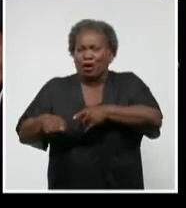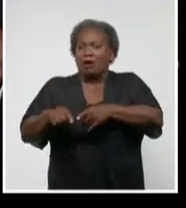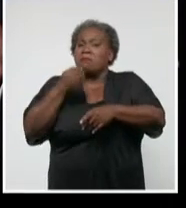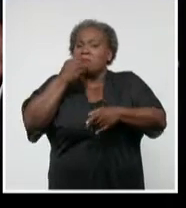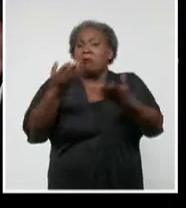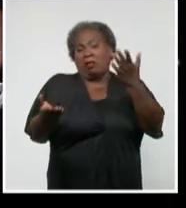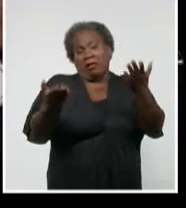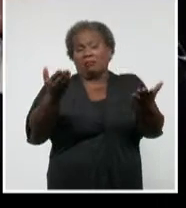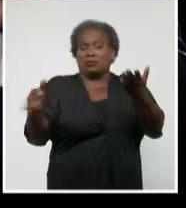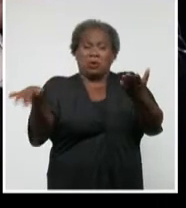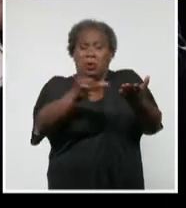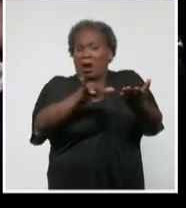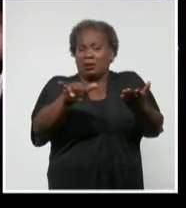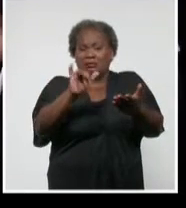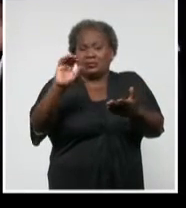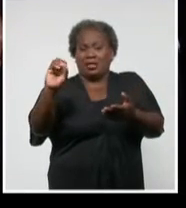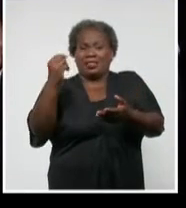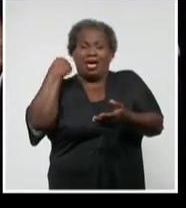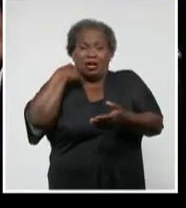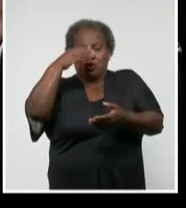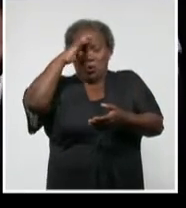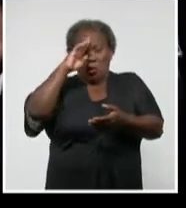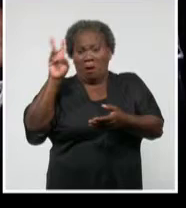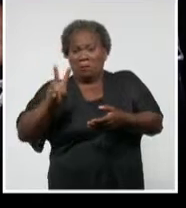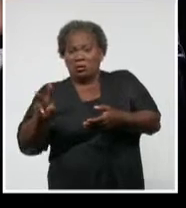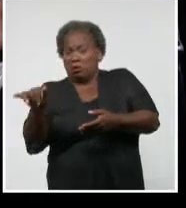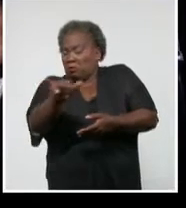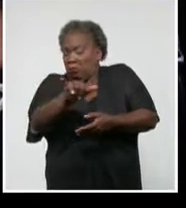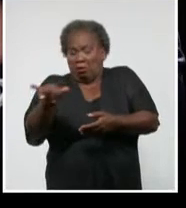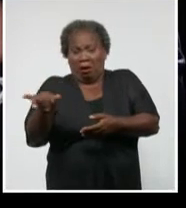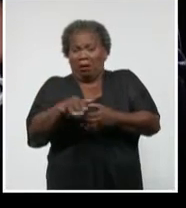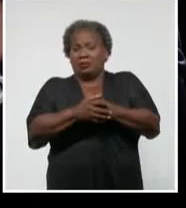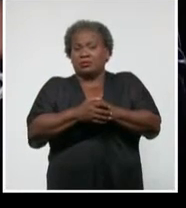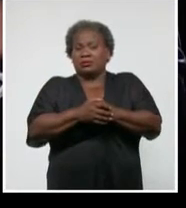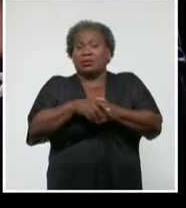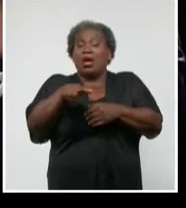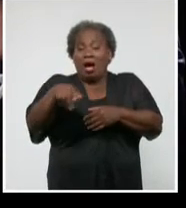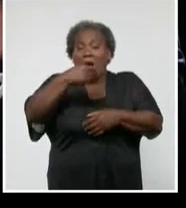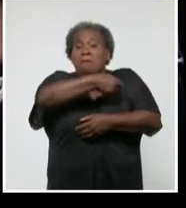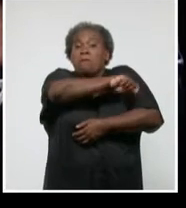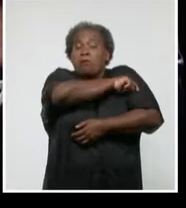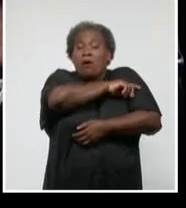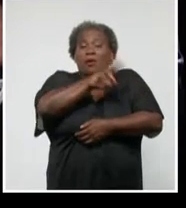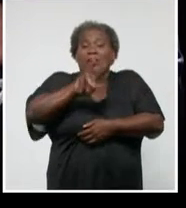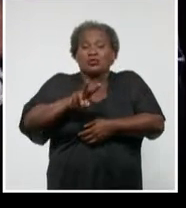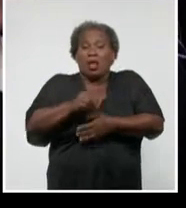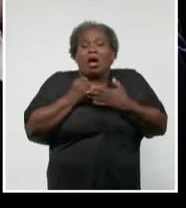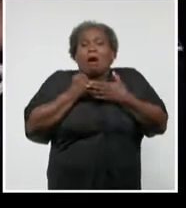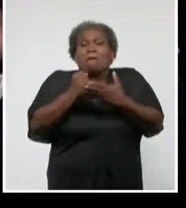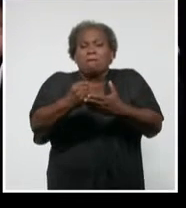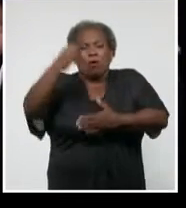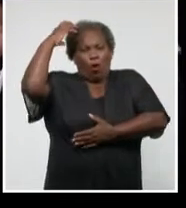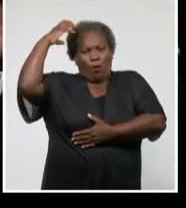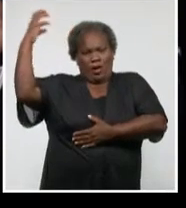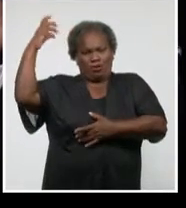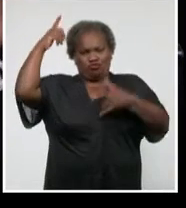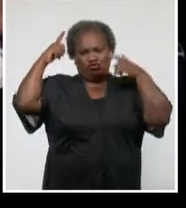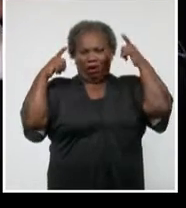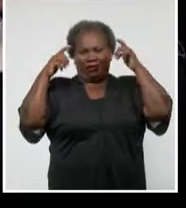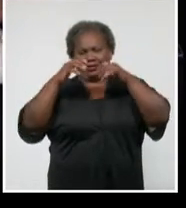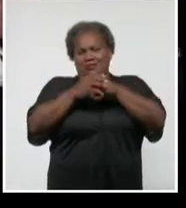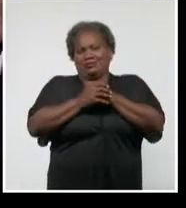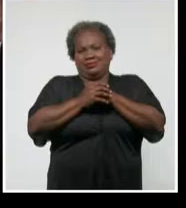durante más de 60 años. Segundo, explica que el pueblo venezolano apoya firmemente a su gobierno. Tercero, explica que se